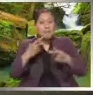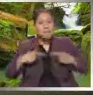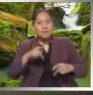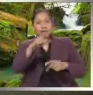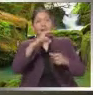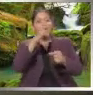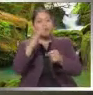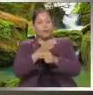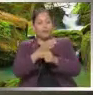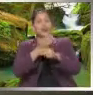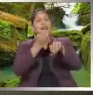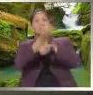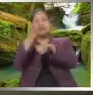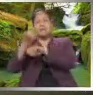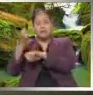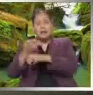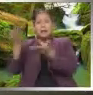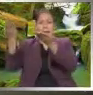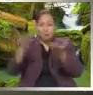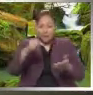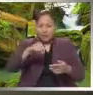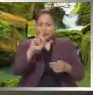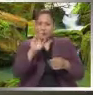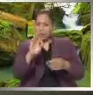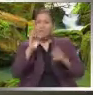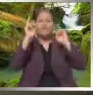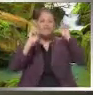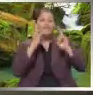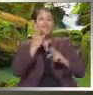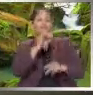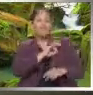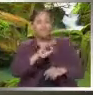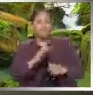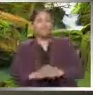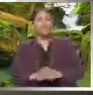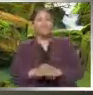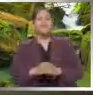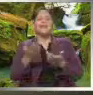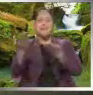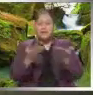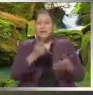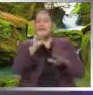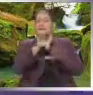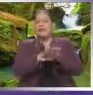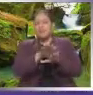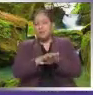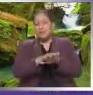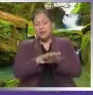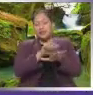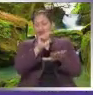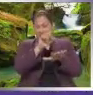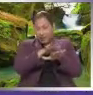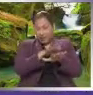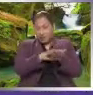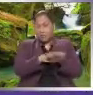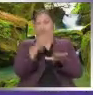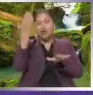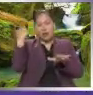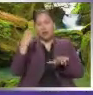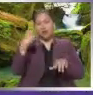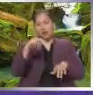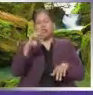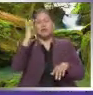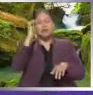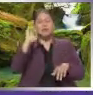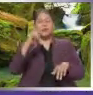ve en la República, pues para que venga a la Ciudad de México a visitarla. Por supuesto, y que venga a Tlalpan. Tlalpan se llamó durante alguna época San Agustín de